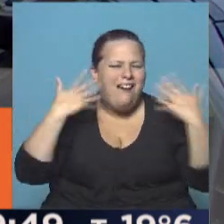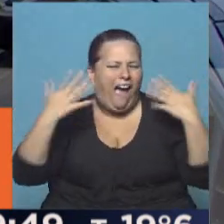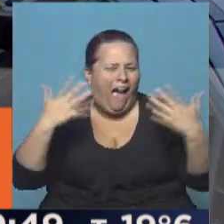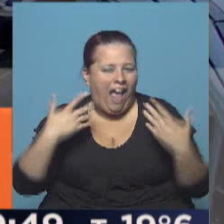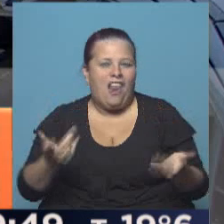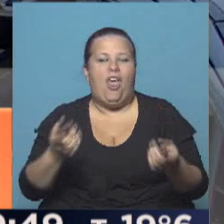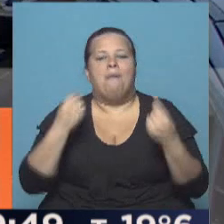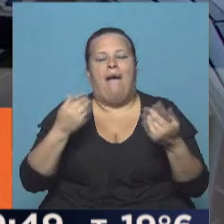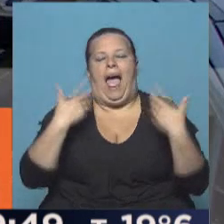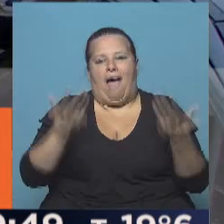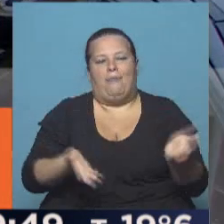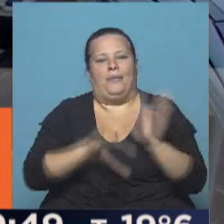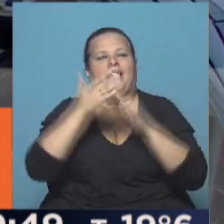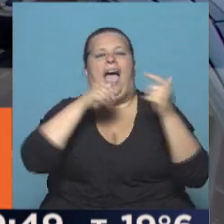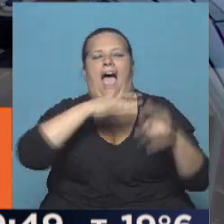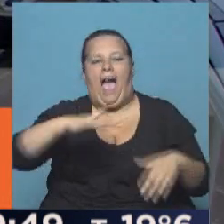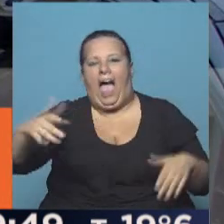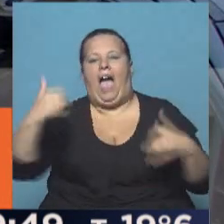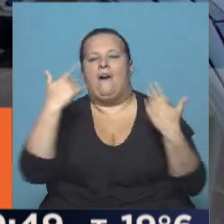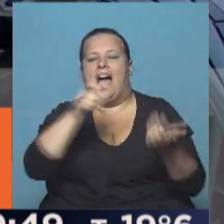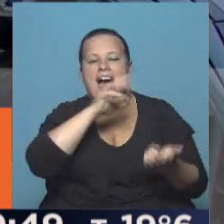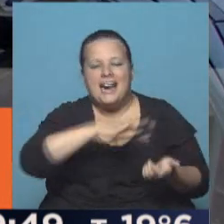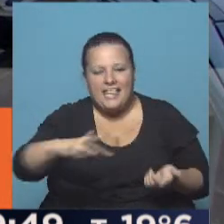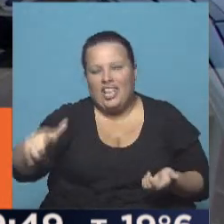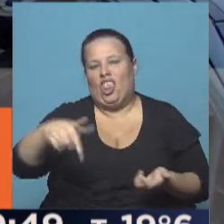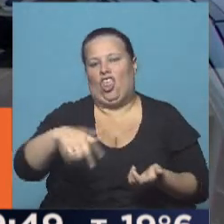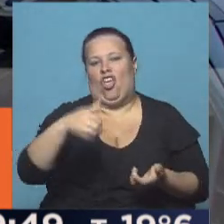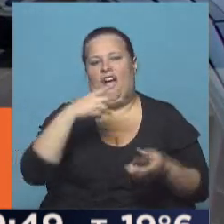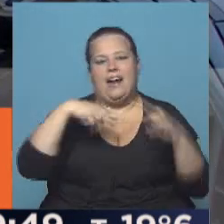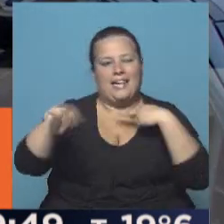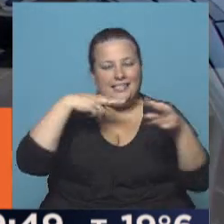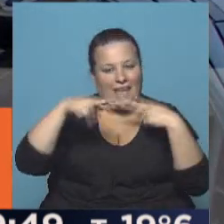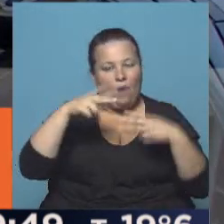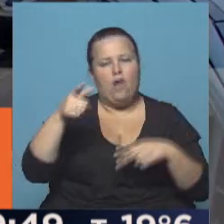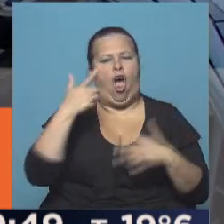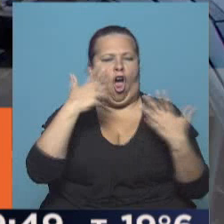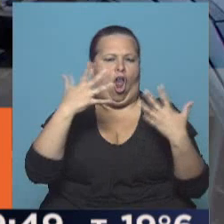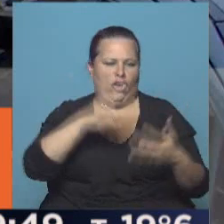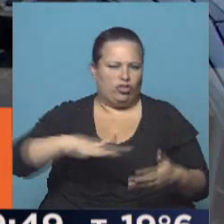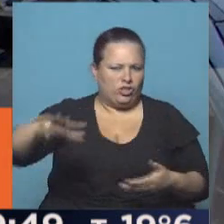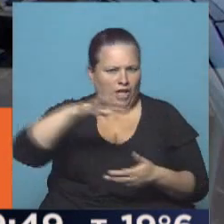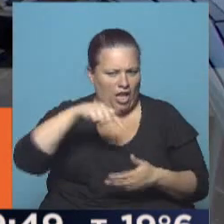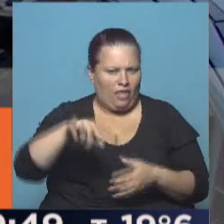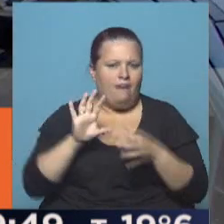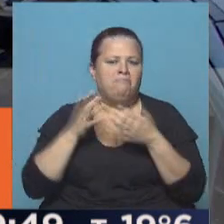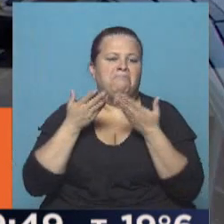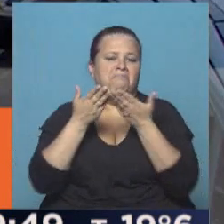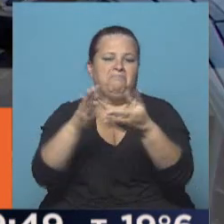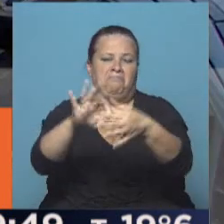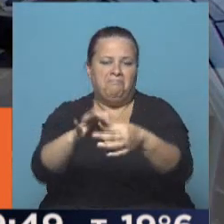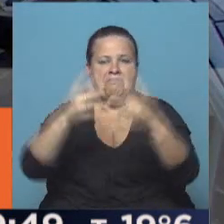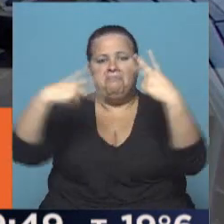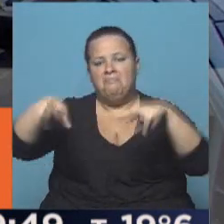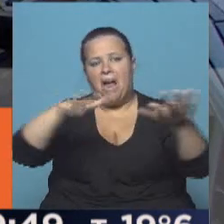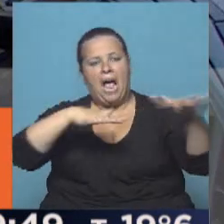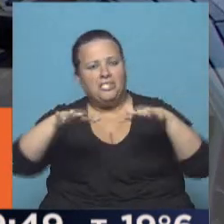intenso como para tener actividades acuáticas frente al río en este restaurante Don Gobi, muy conocido aquí. Amarraron, hicieron las actividades